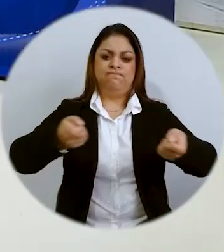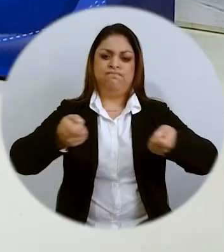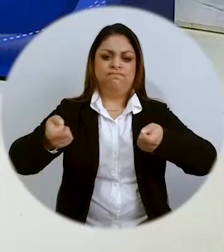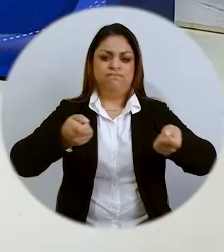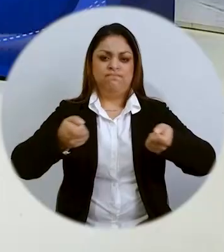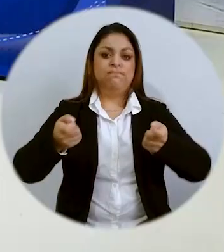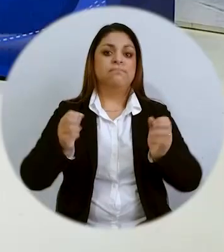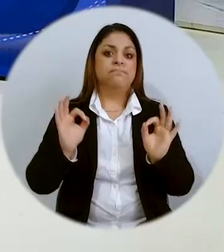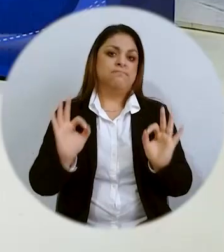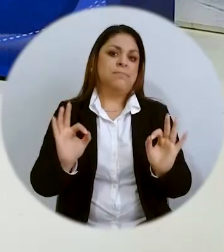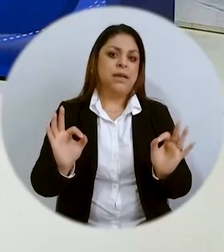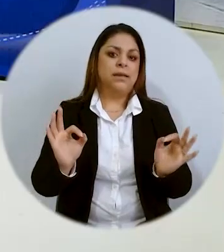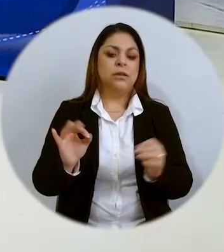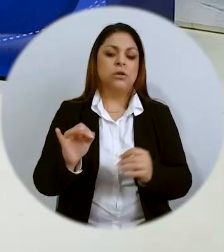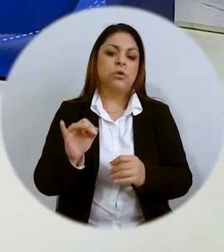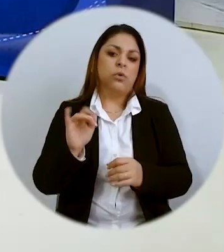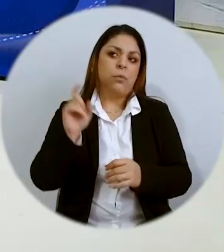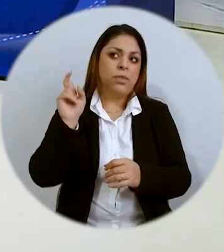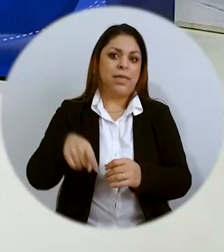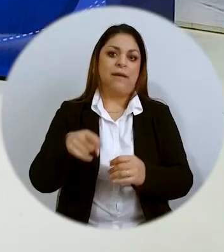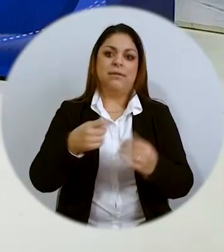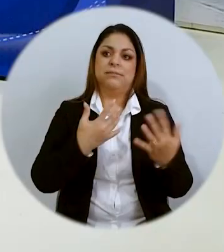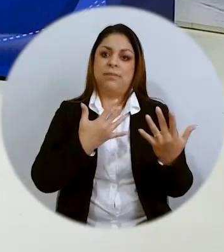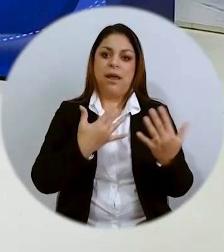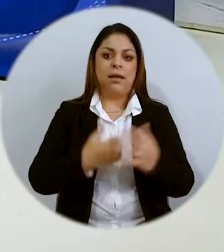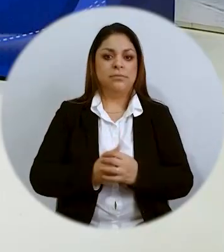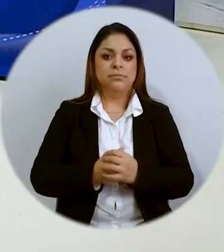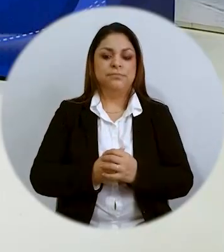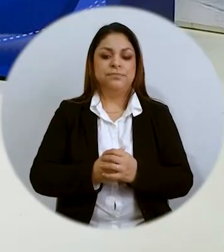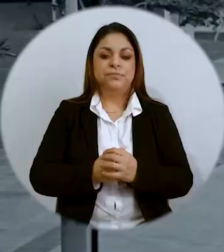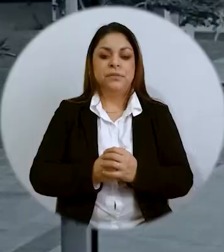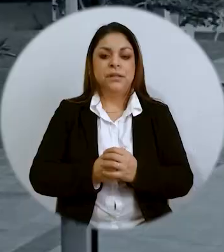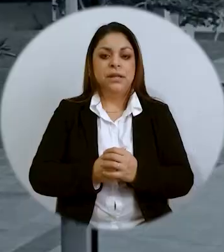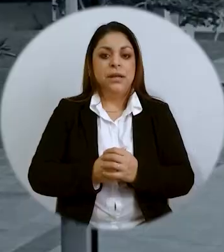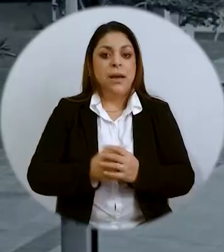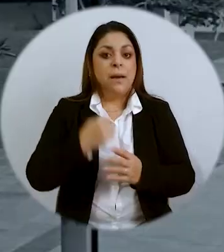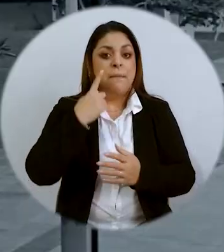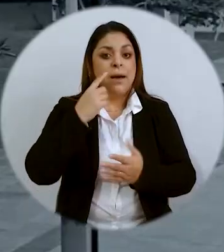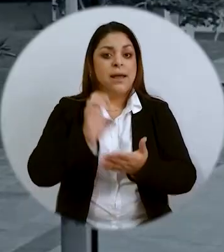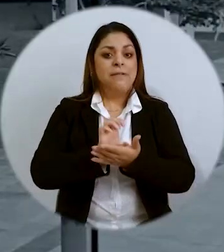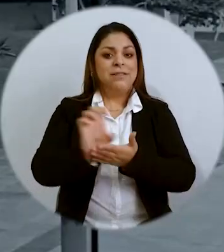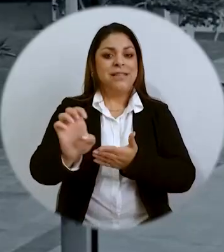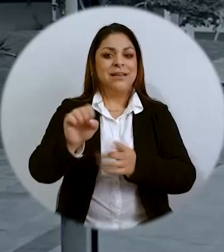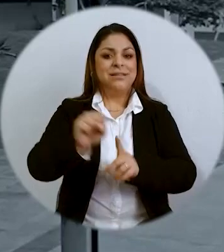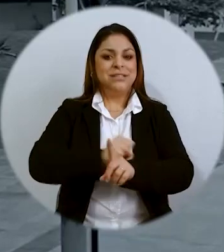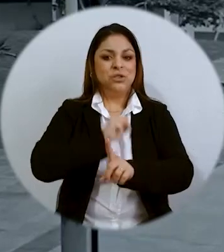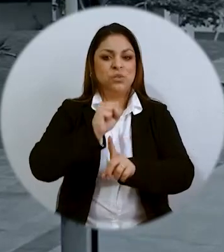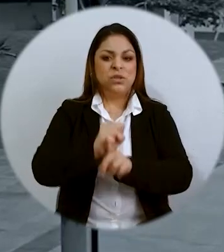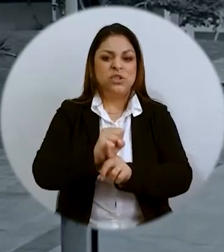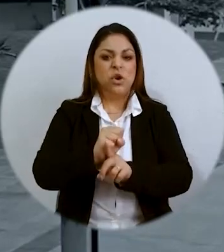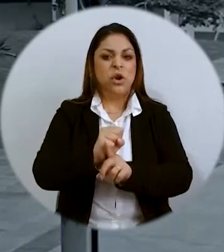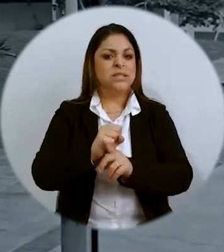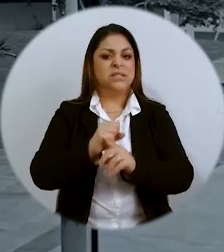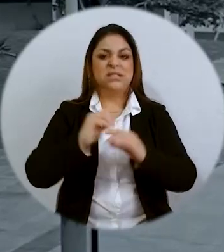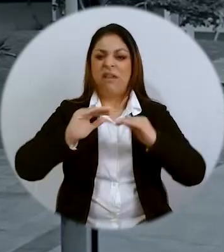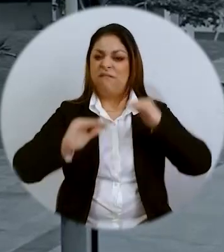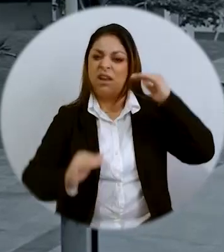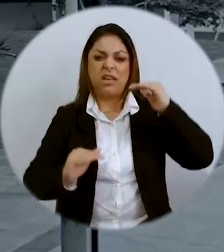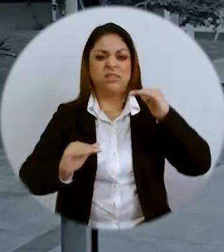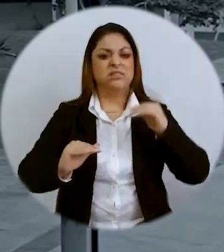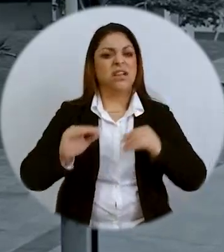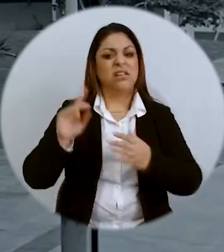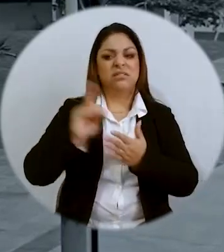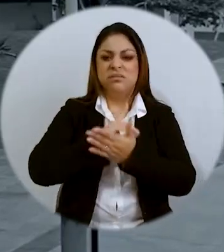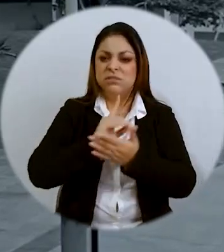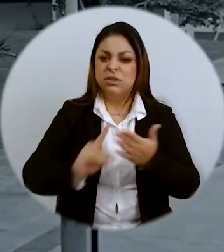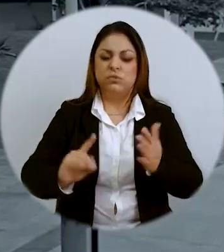rector tal como es lo esperable, para evitar estas situaciones de asimetría, de brechas